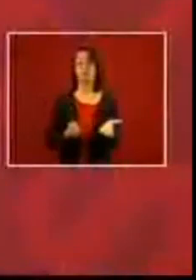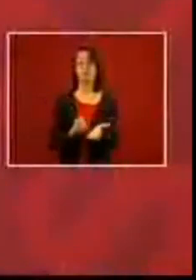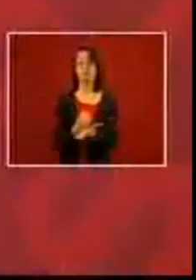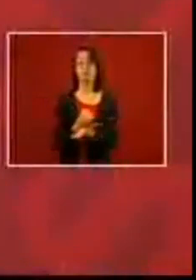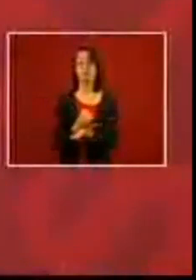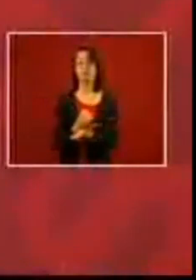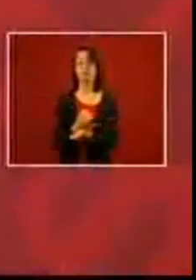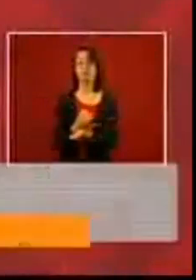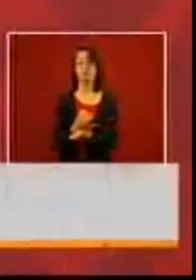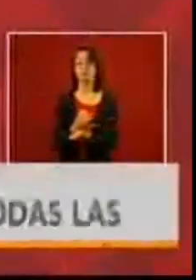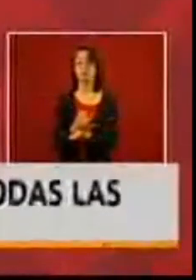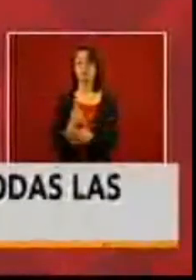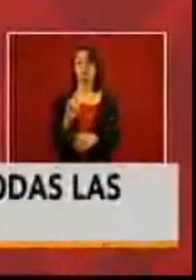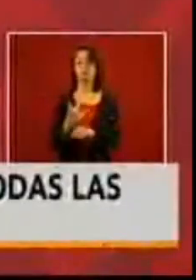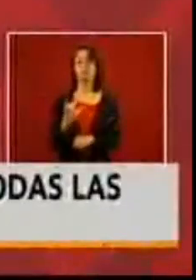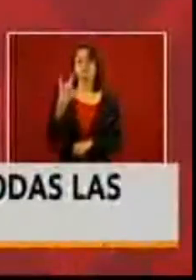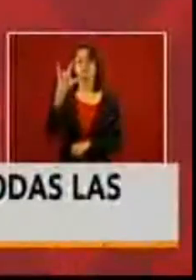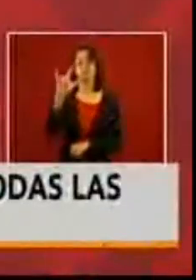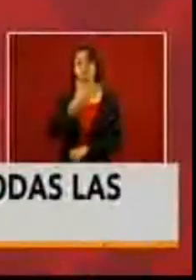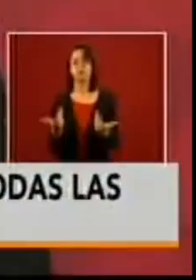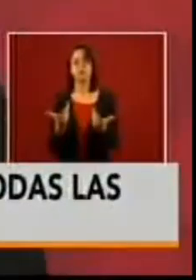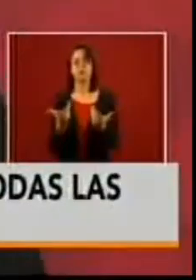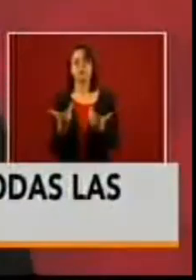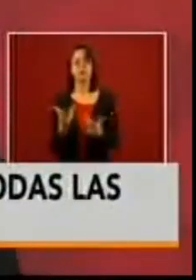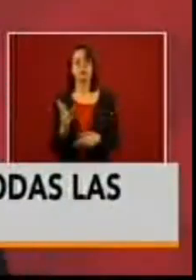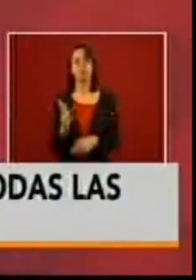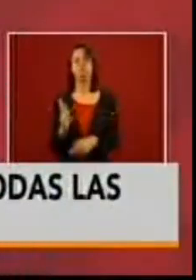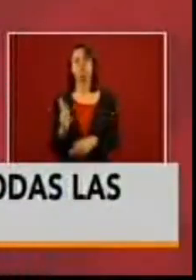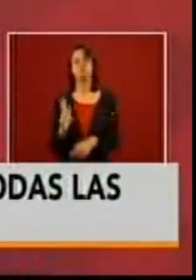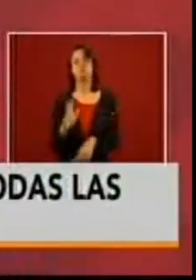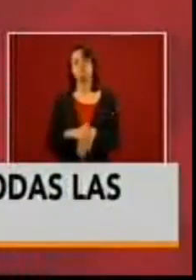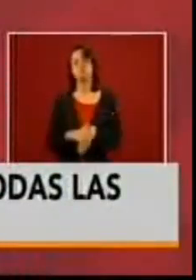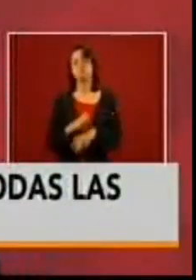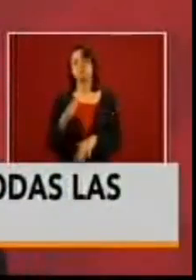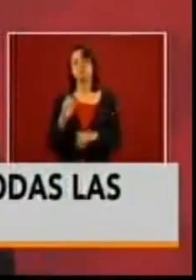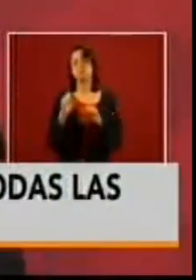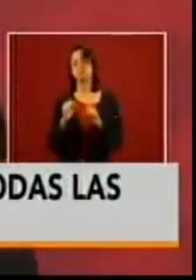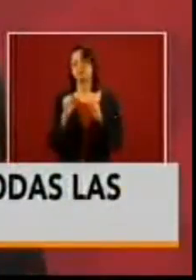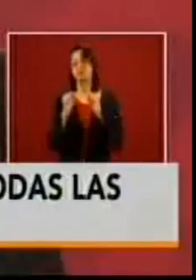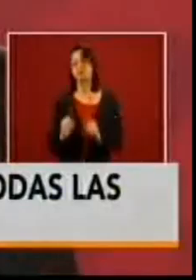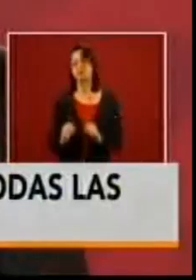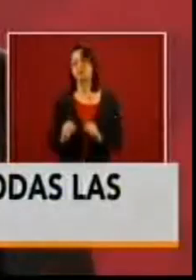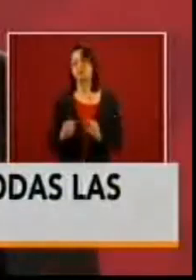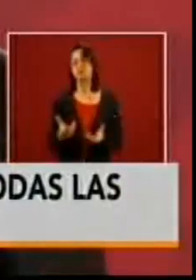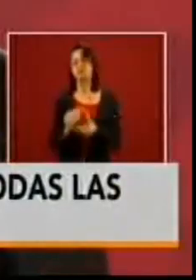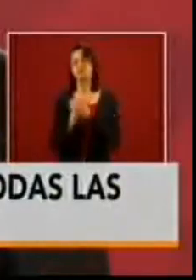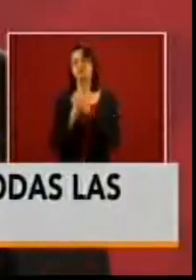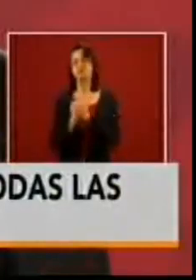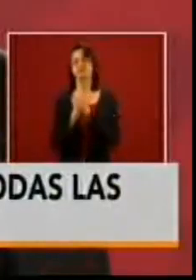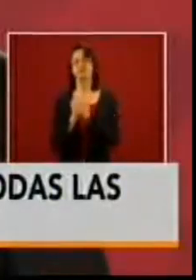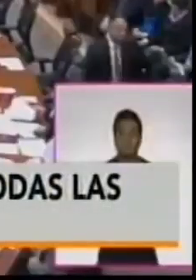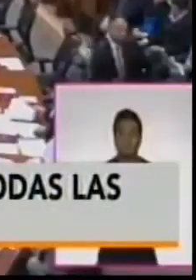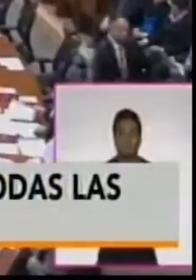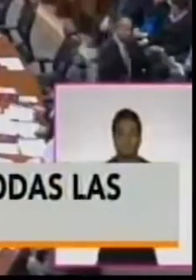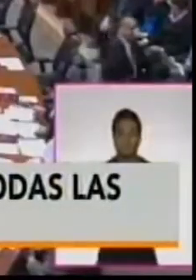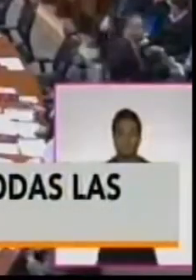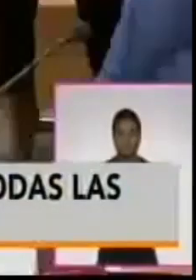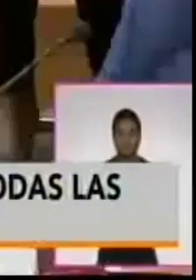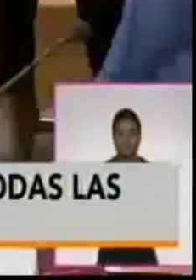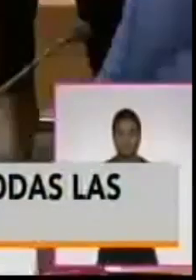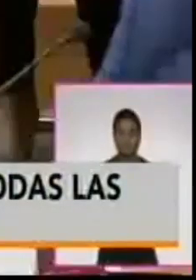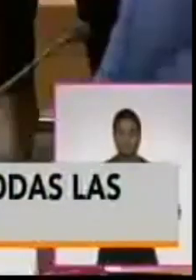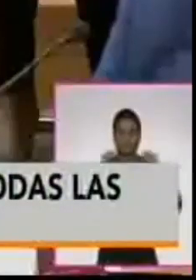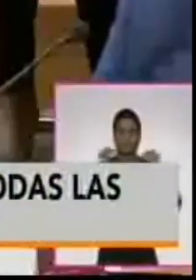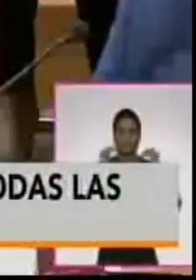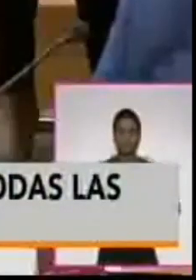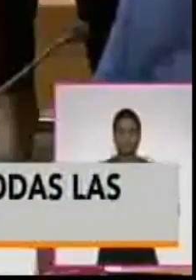que quiere es que México siga teniendo elecciones confiables, transparentes, sin dados cargados para ningún actor y, por